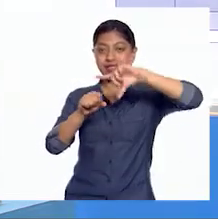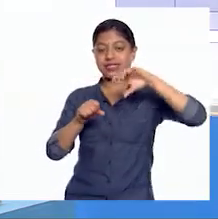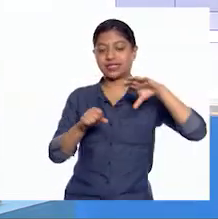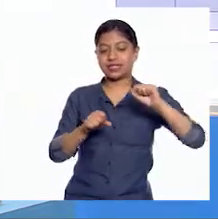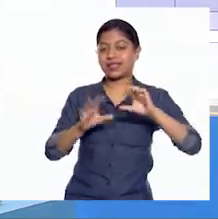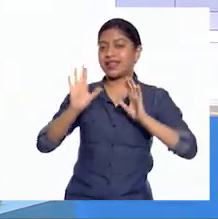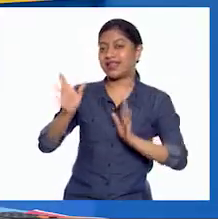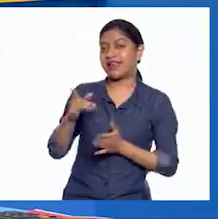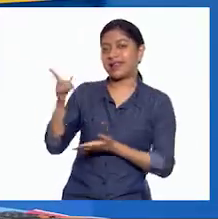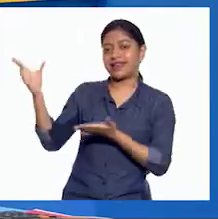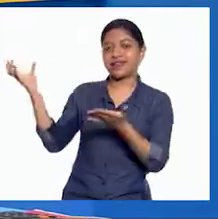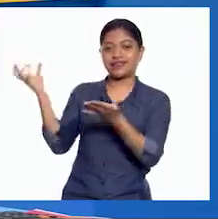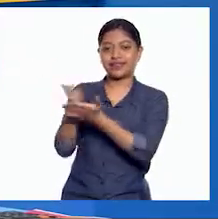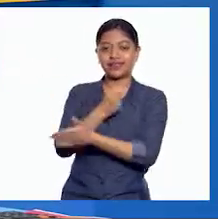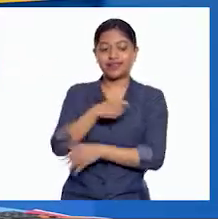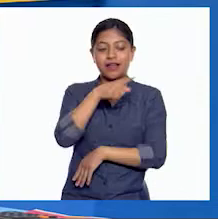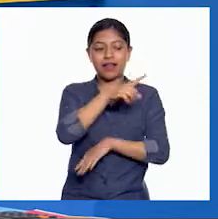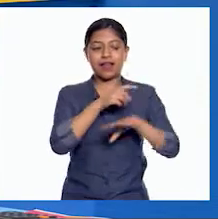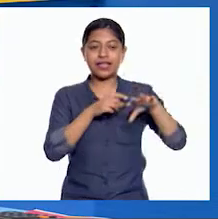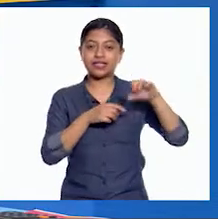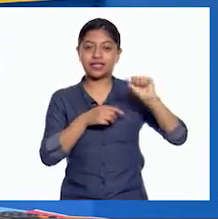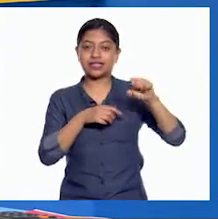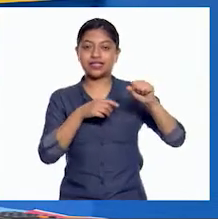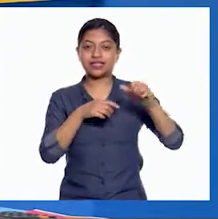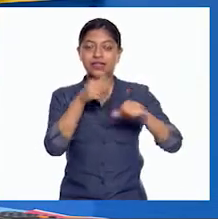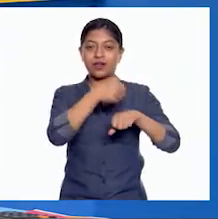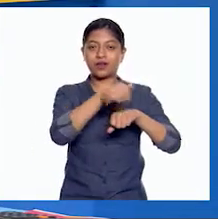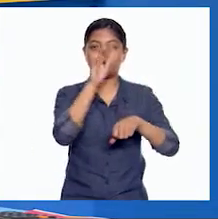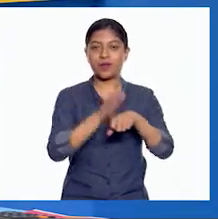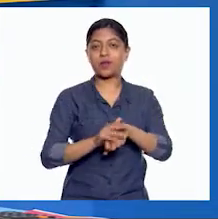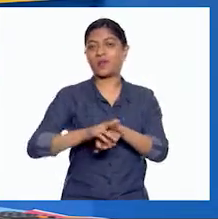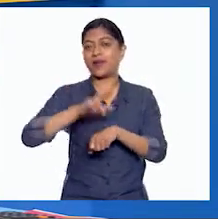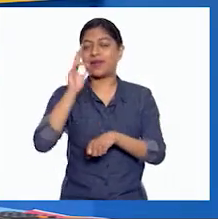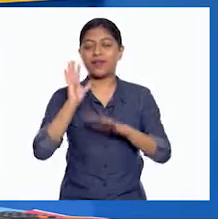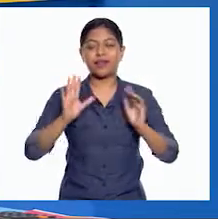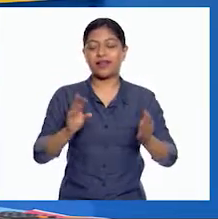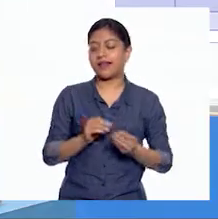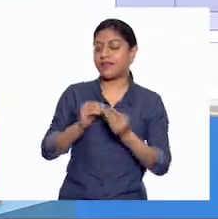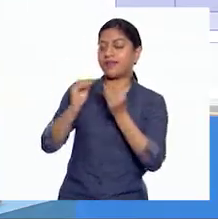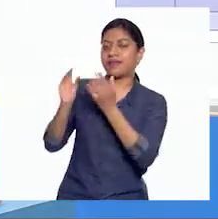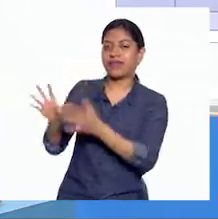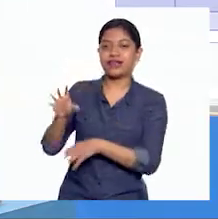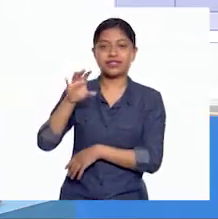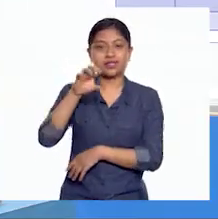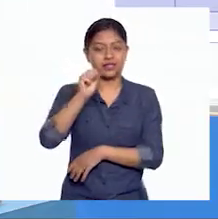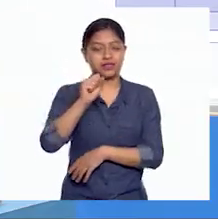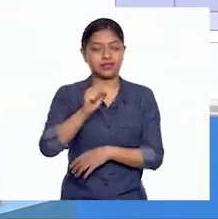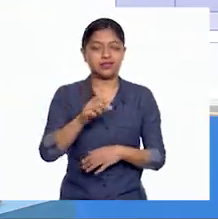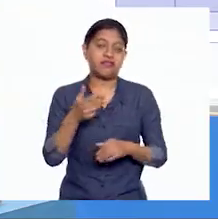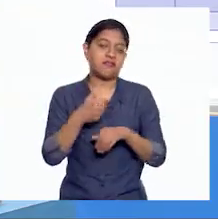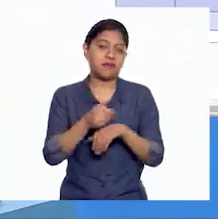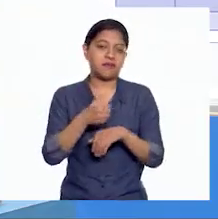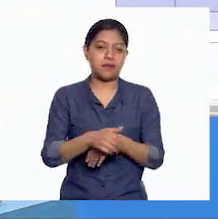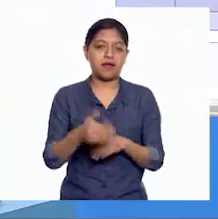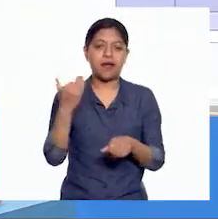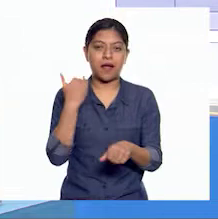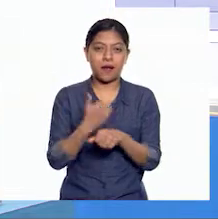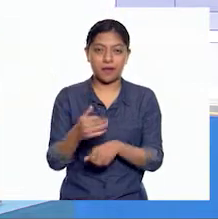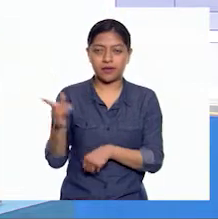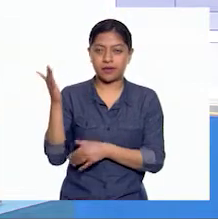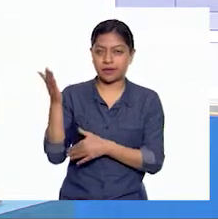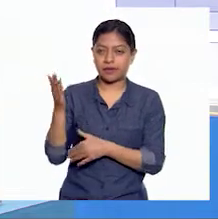60. ¡He comprado el número 60! ¡Qué bien, ya tengo un número! Exacto. Ahora vamos a analizar si lo